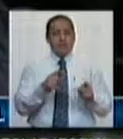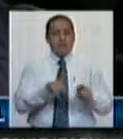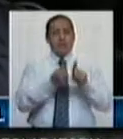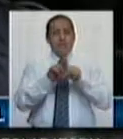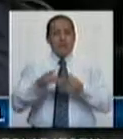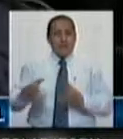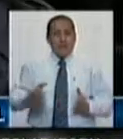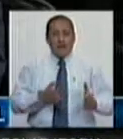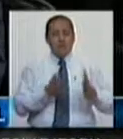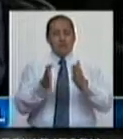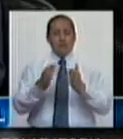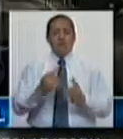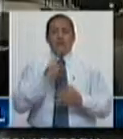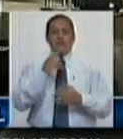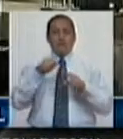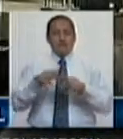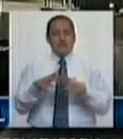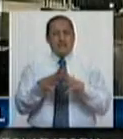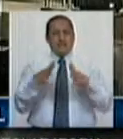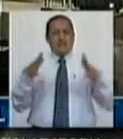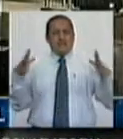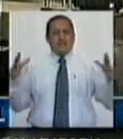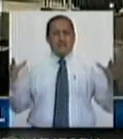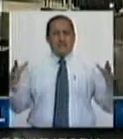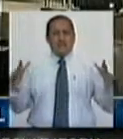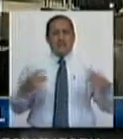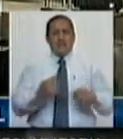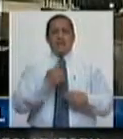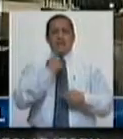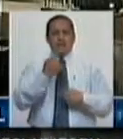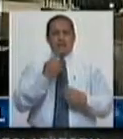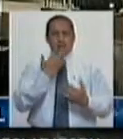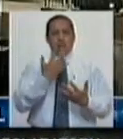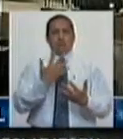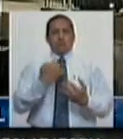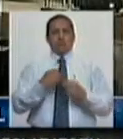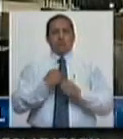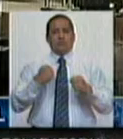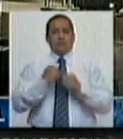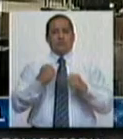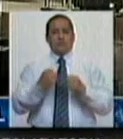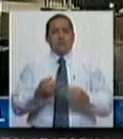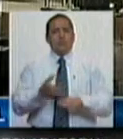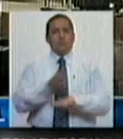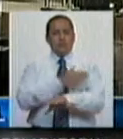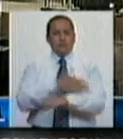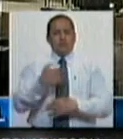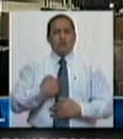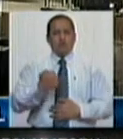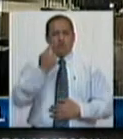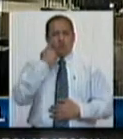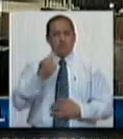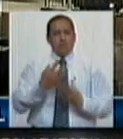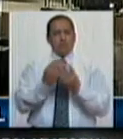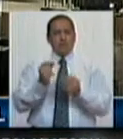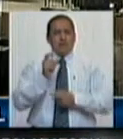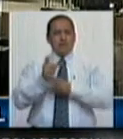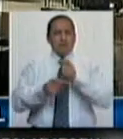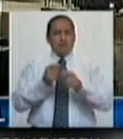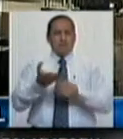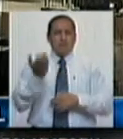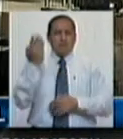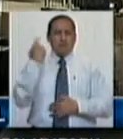Capacñán era así, soberbio, era imponente, como lo han reconocido los cronistas